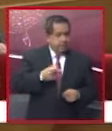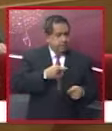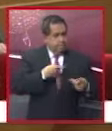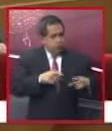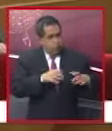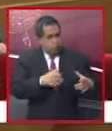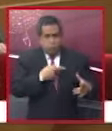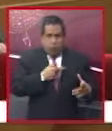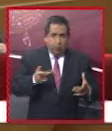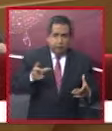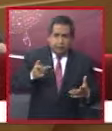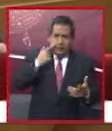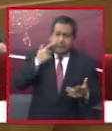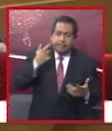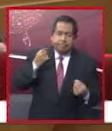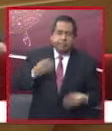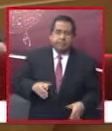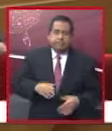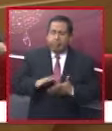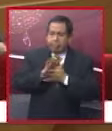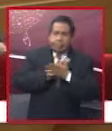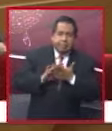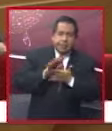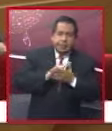impunidad y sin opacidad.